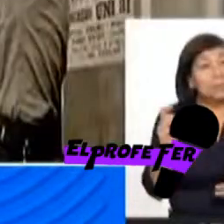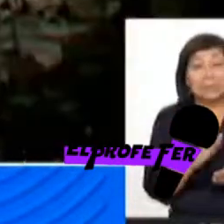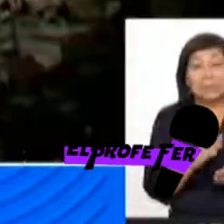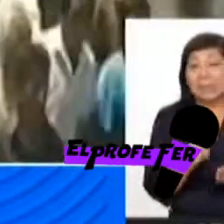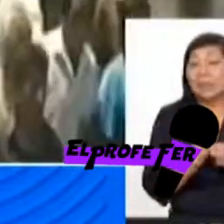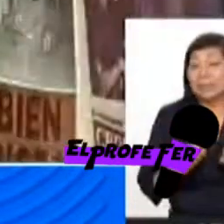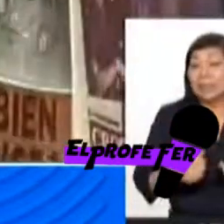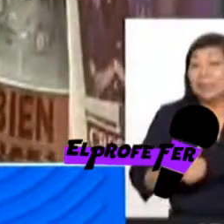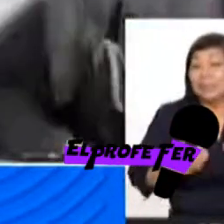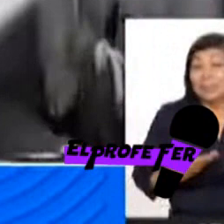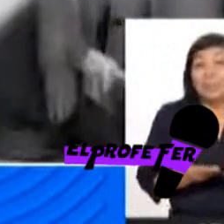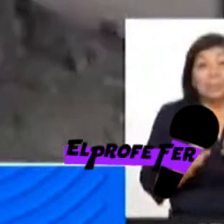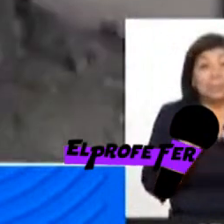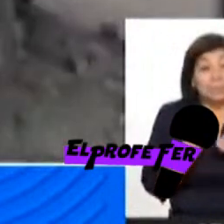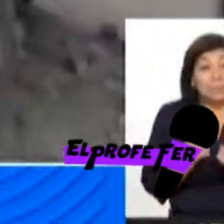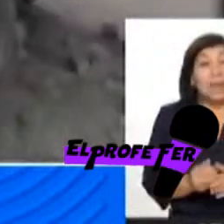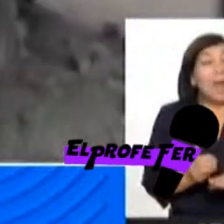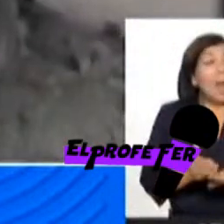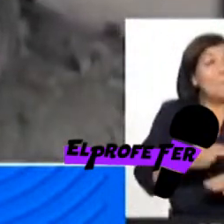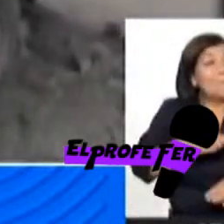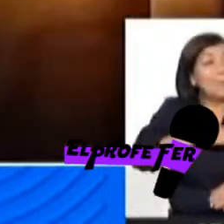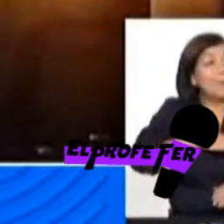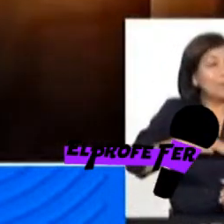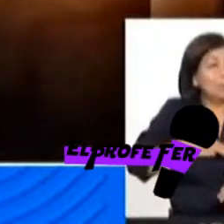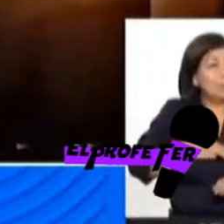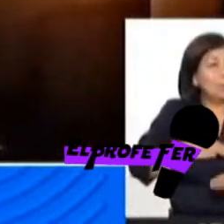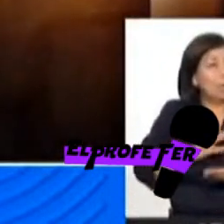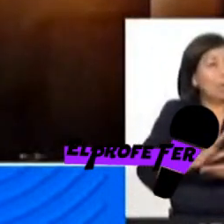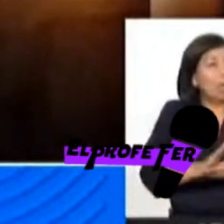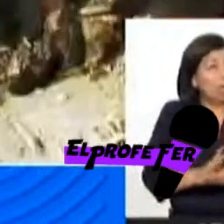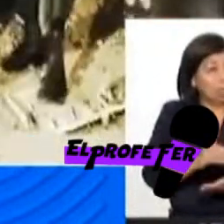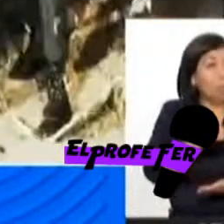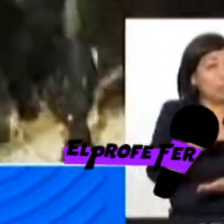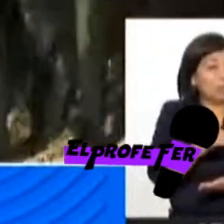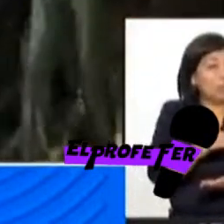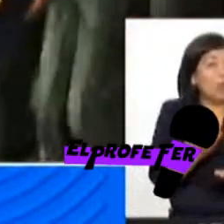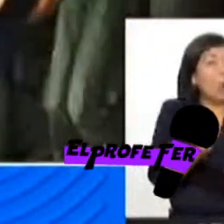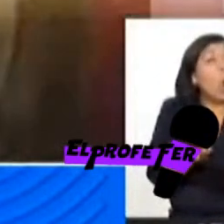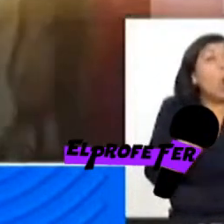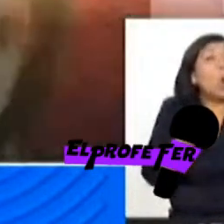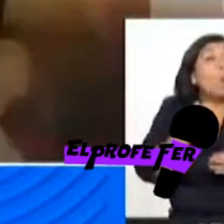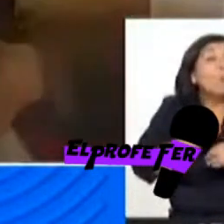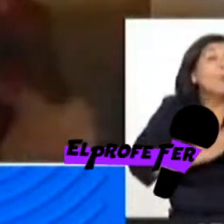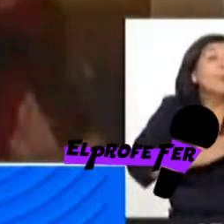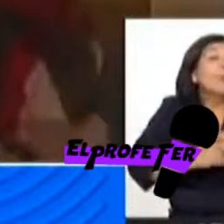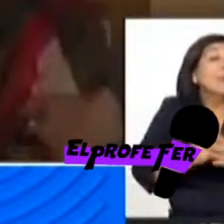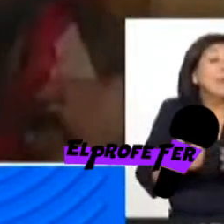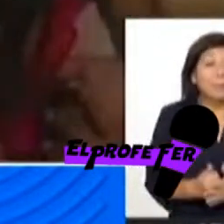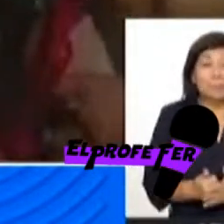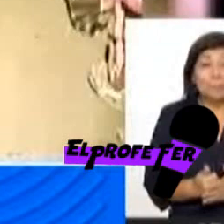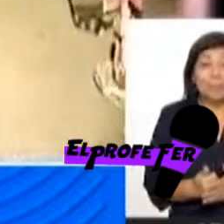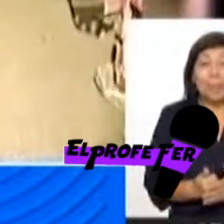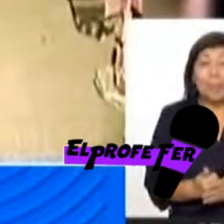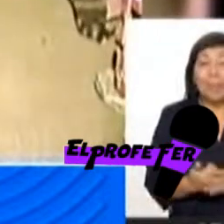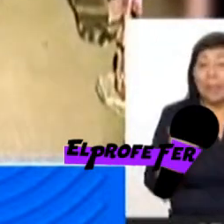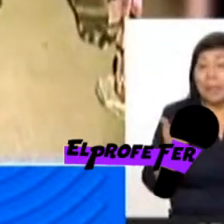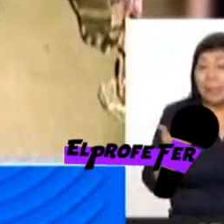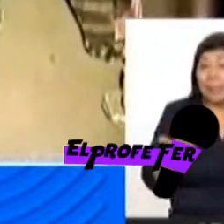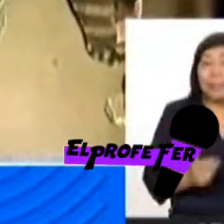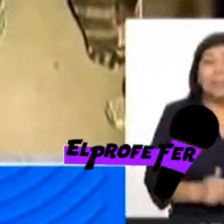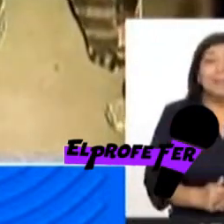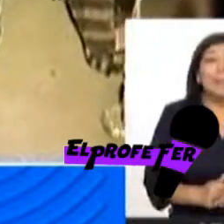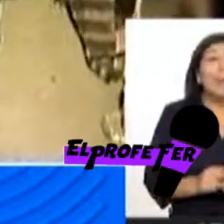que debe consolidar el Ministerio de Educación en el sistema educativo, y el tema de infraestructura. Y en el tema precisamente